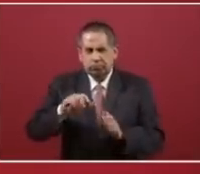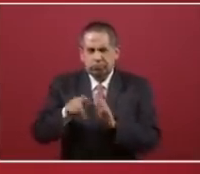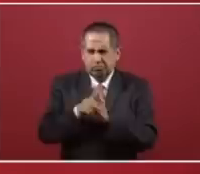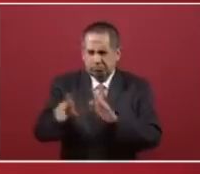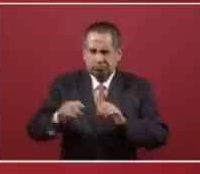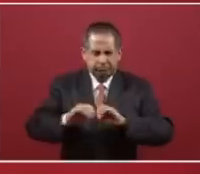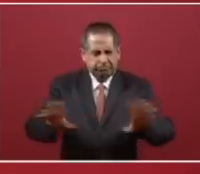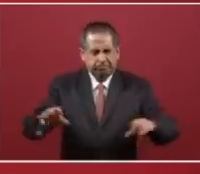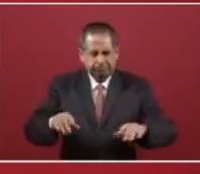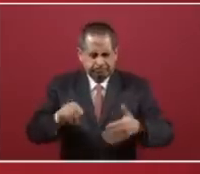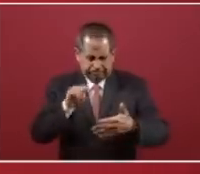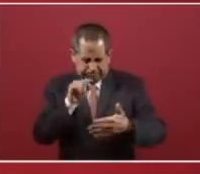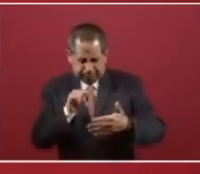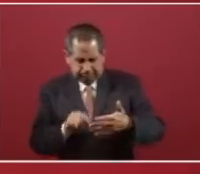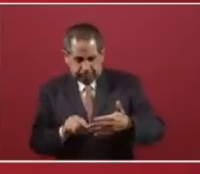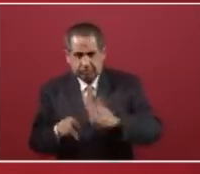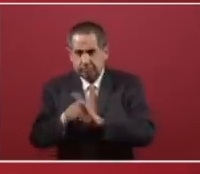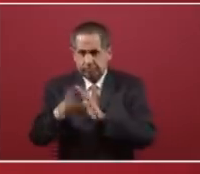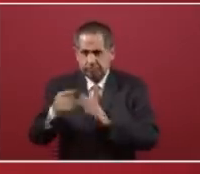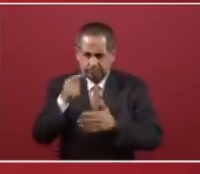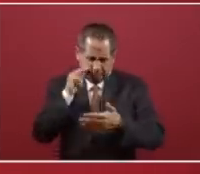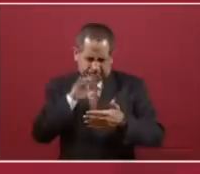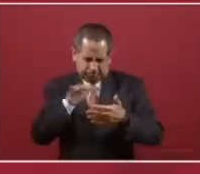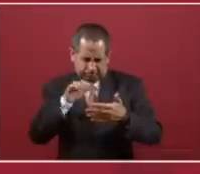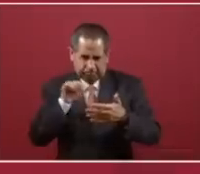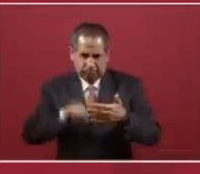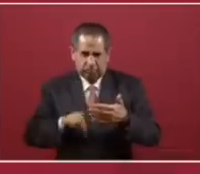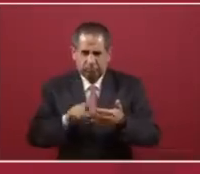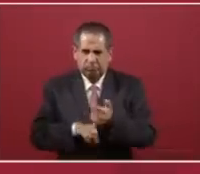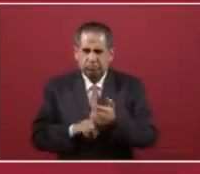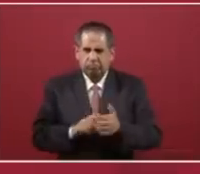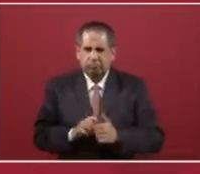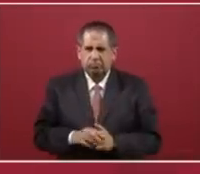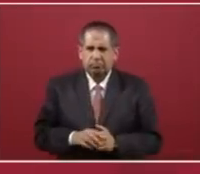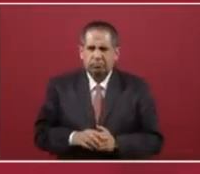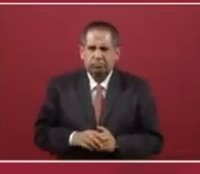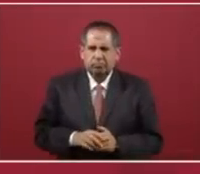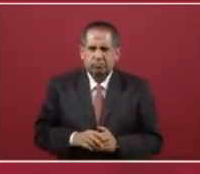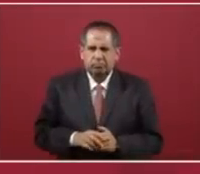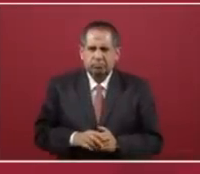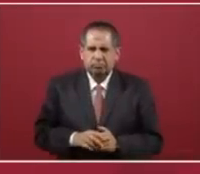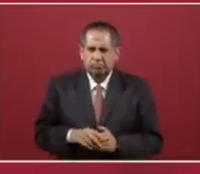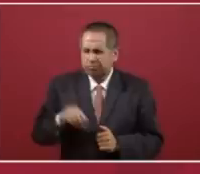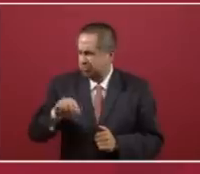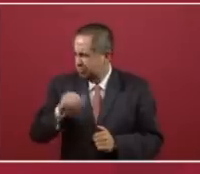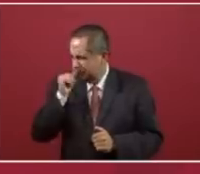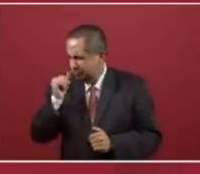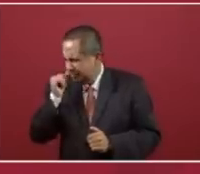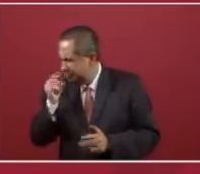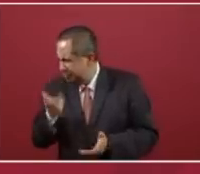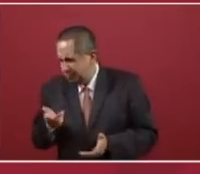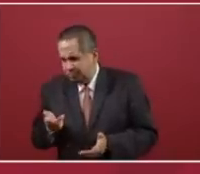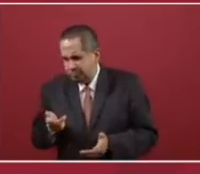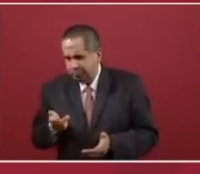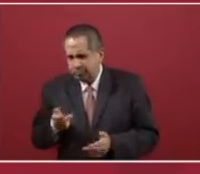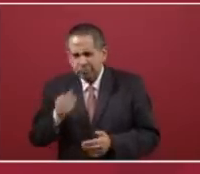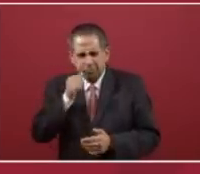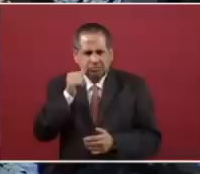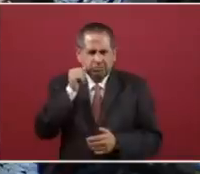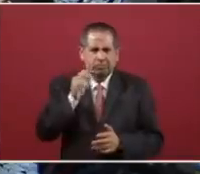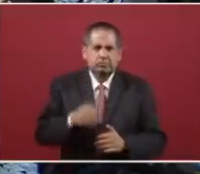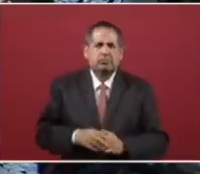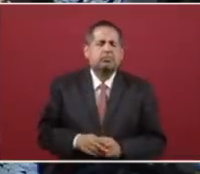nota un periódico y este hoyo hay es ahí es